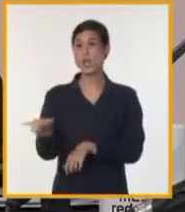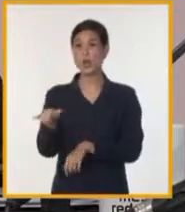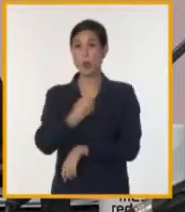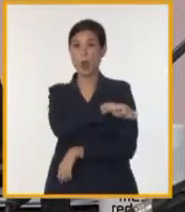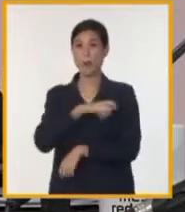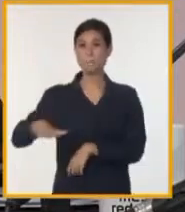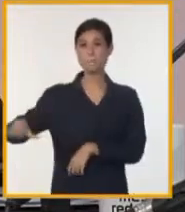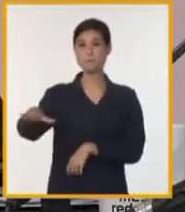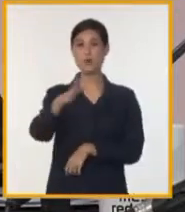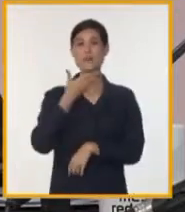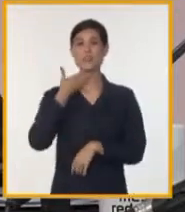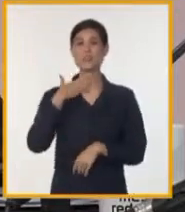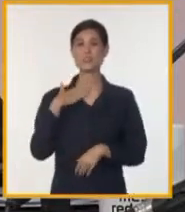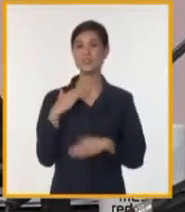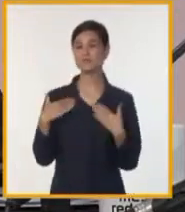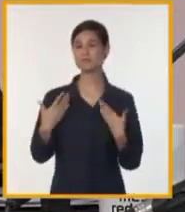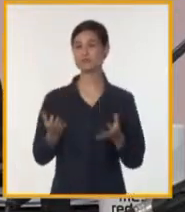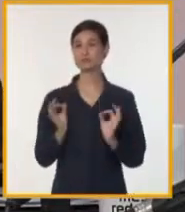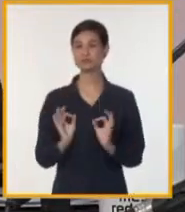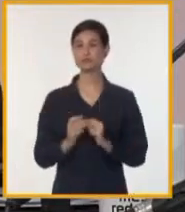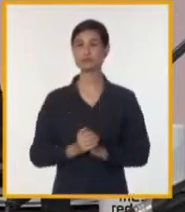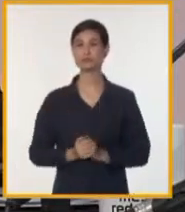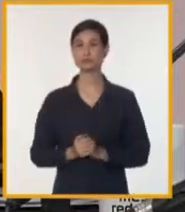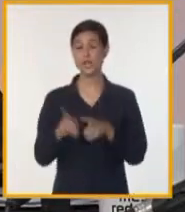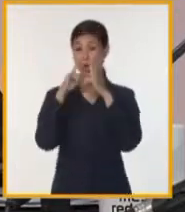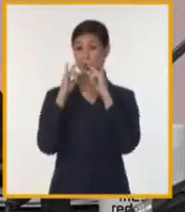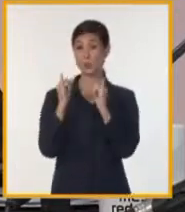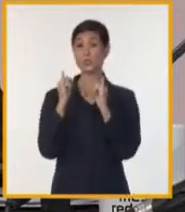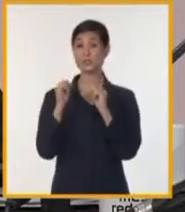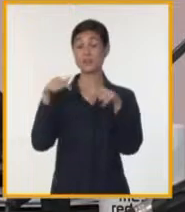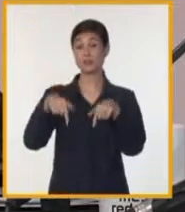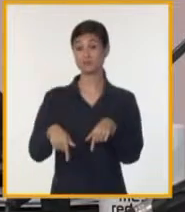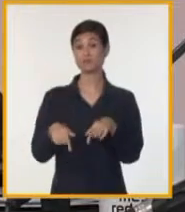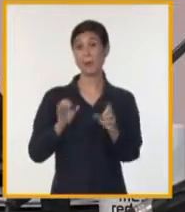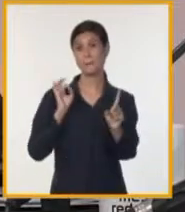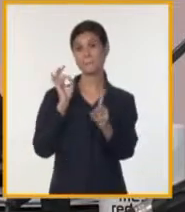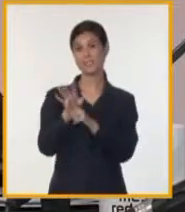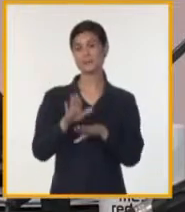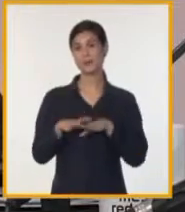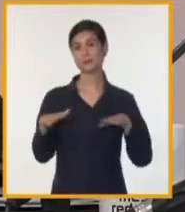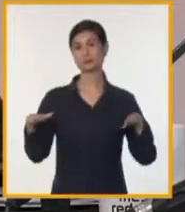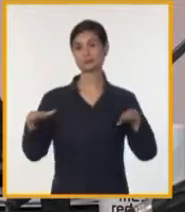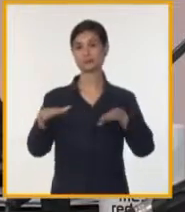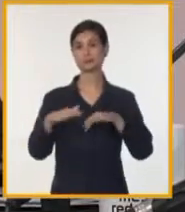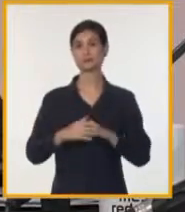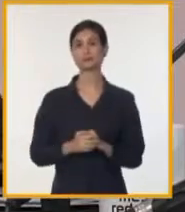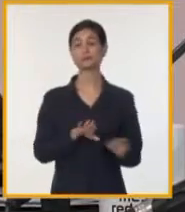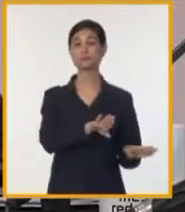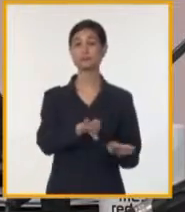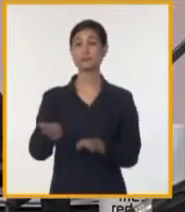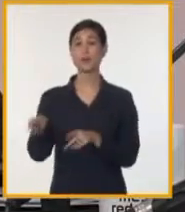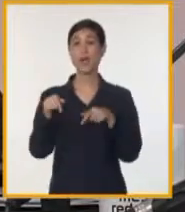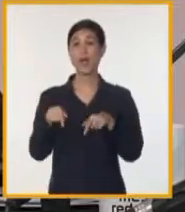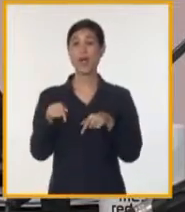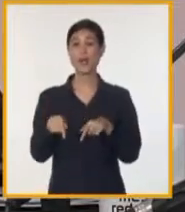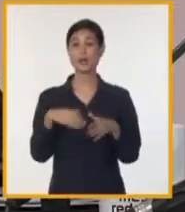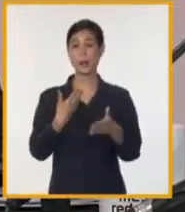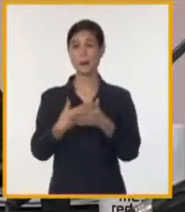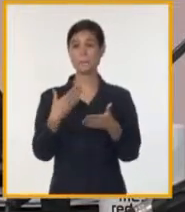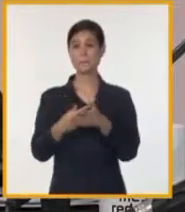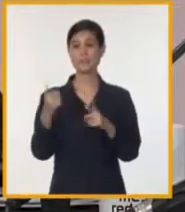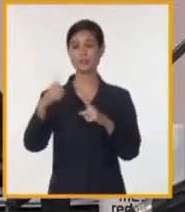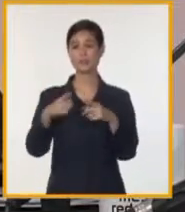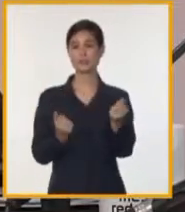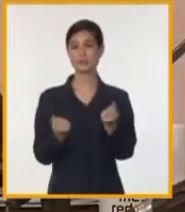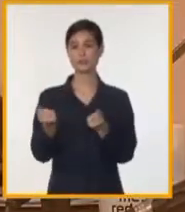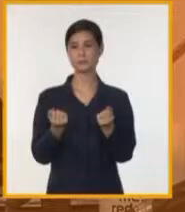pueblos del sur. Noticia del día, con ella comenzamos nuestra mesa redonda de hoy. Hablemos entonces del grupo empresarial de transporte automotor.